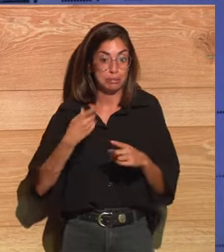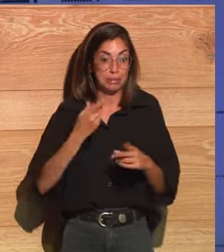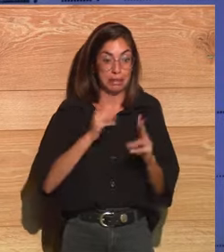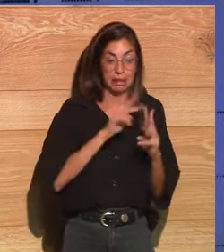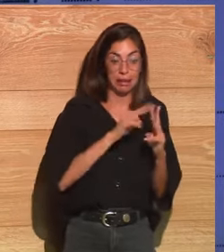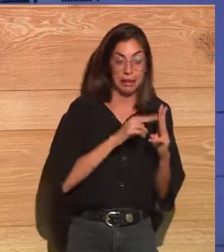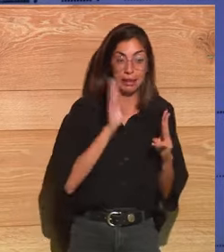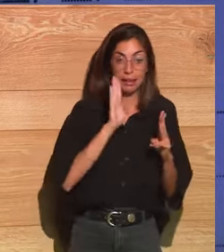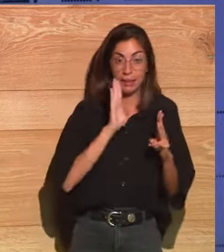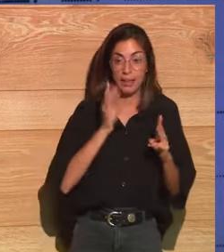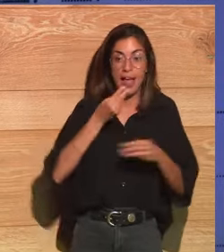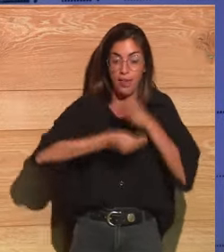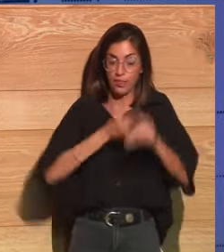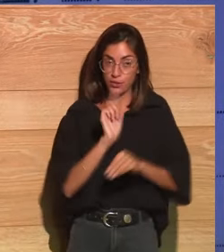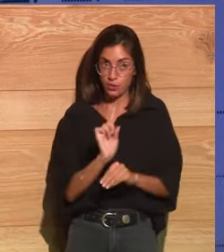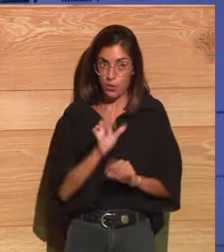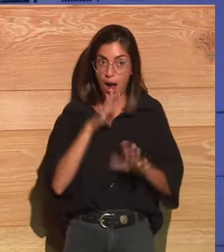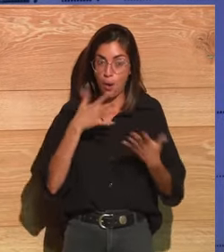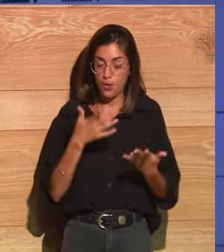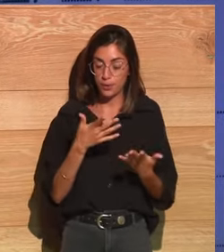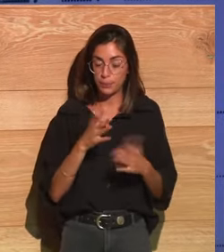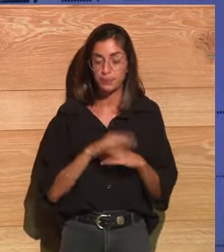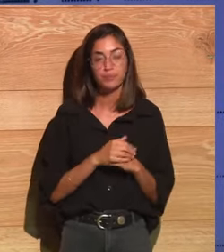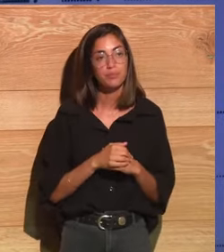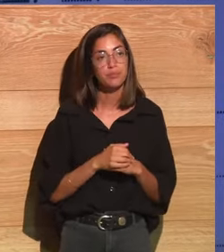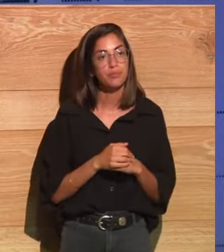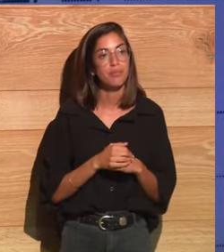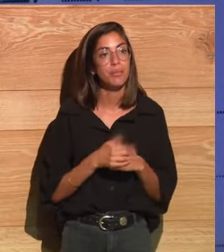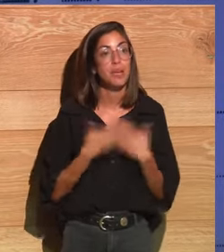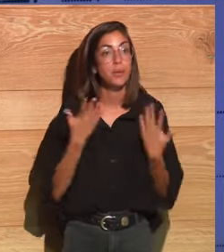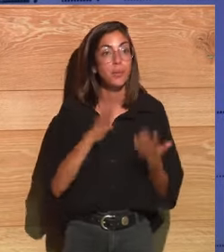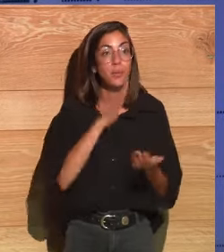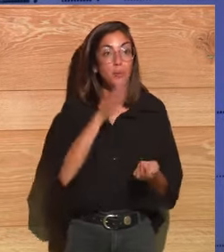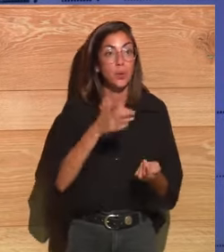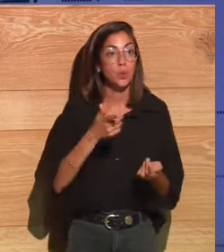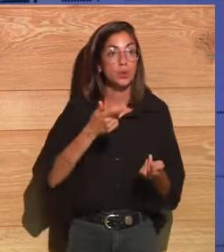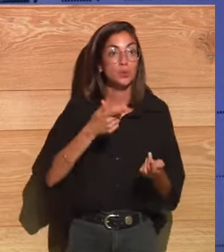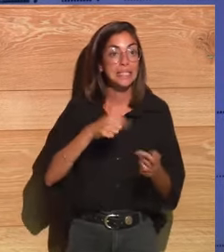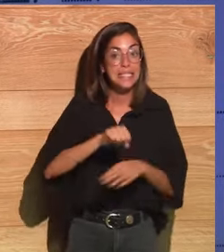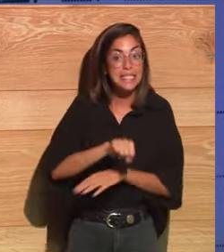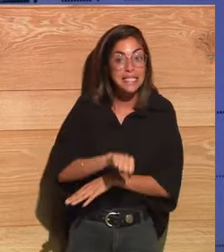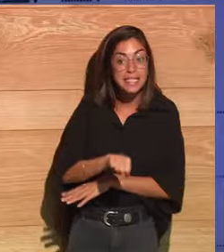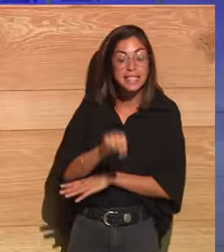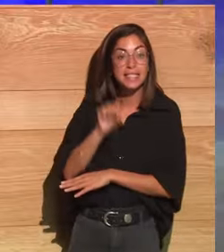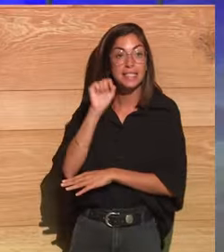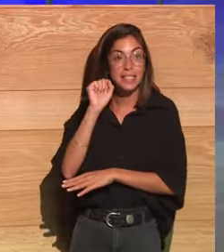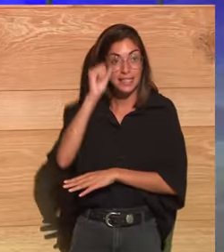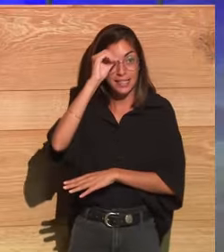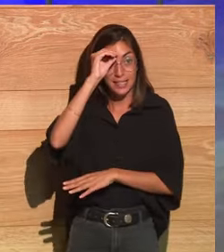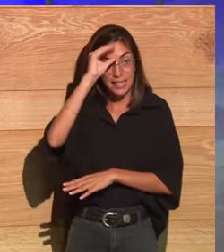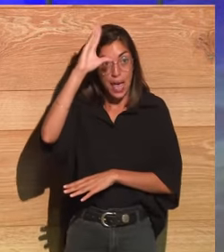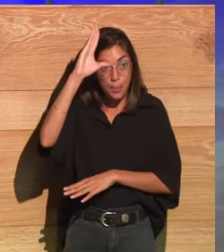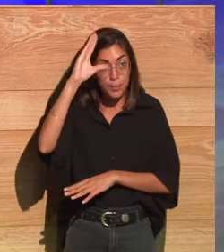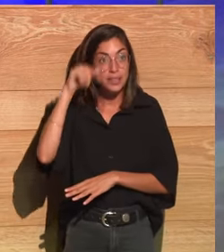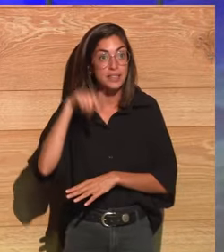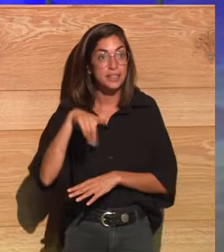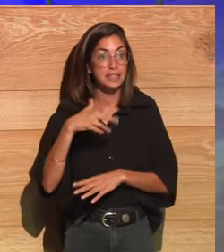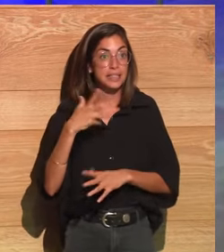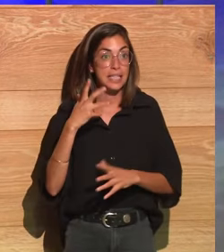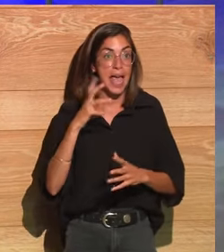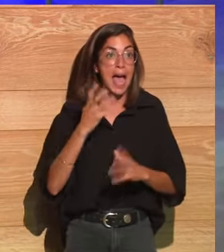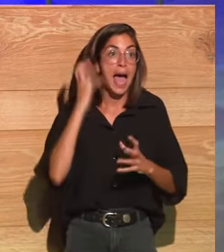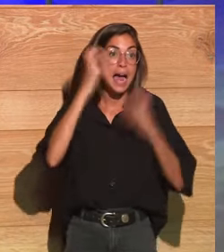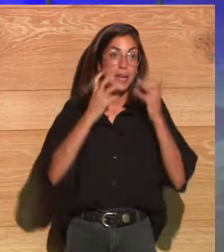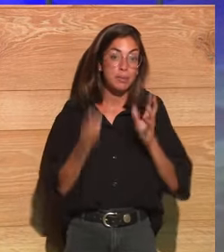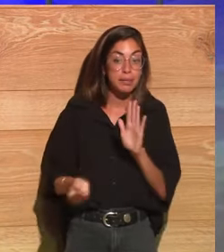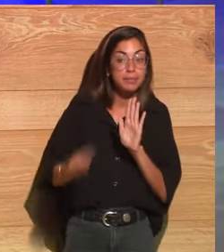¿Cómo nos lo explicamos? Pues porque al tiempo, Sapiens es un animal más y una criatura esencialmente diferente, ¿no? Si estamos